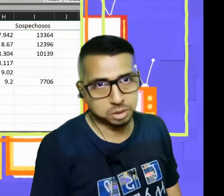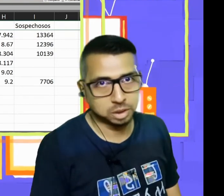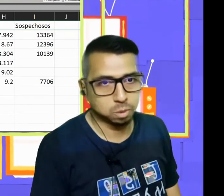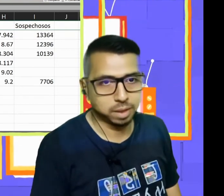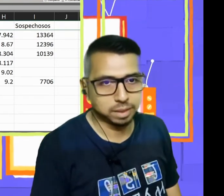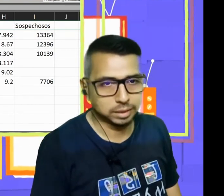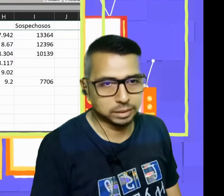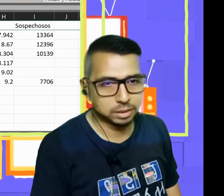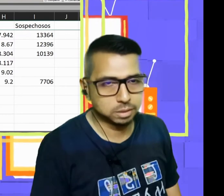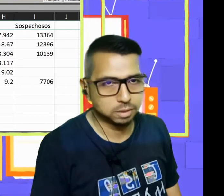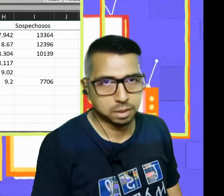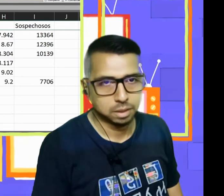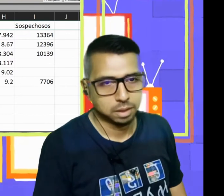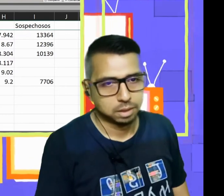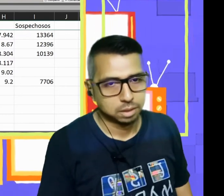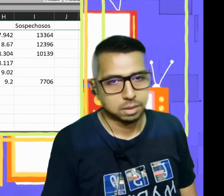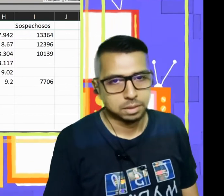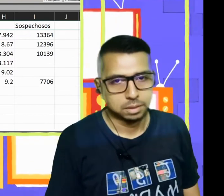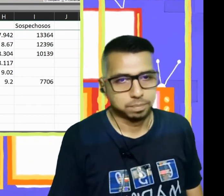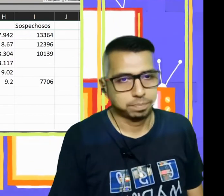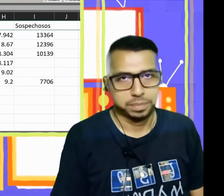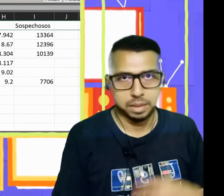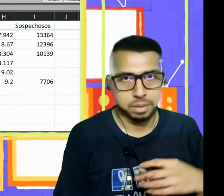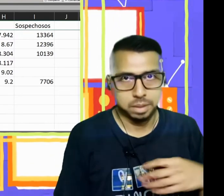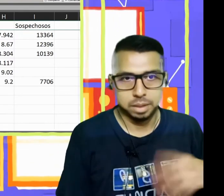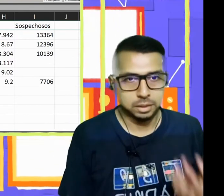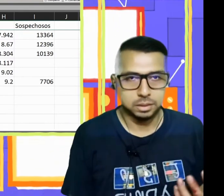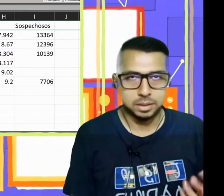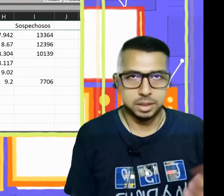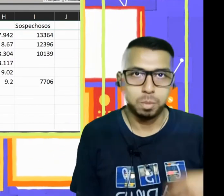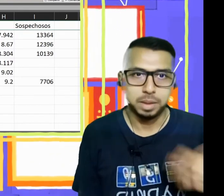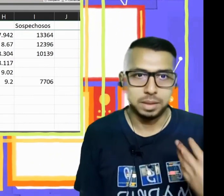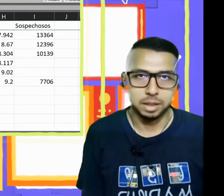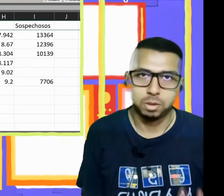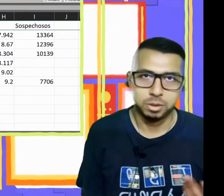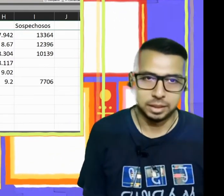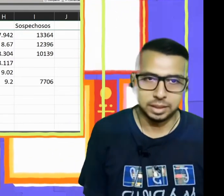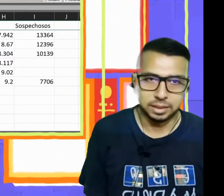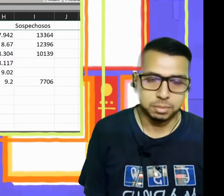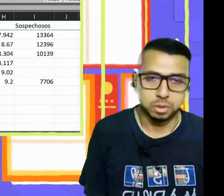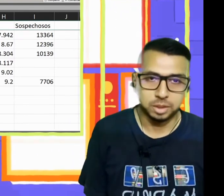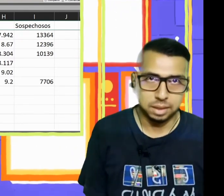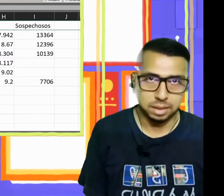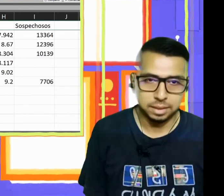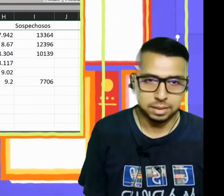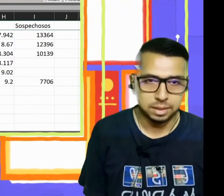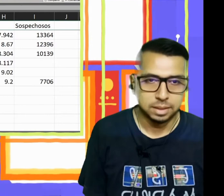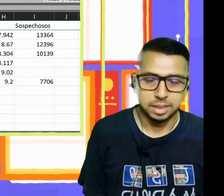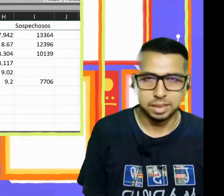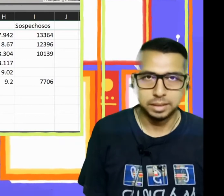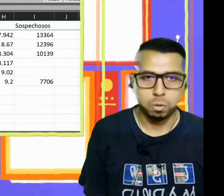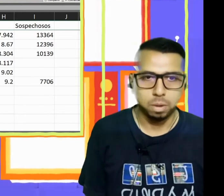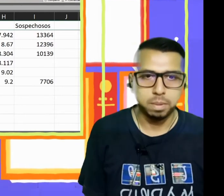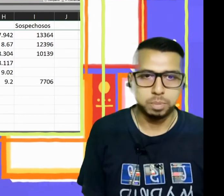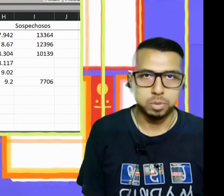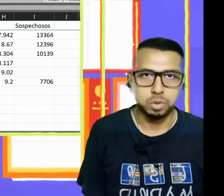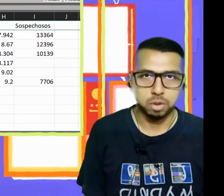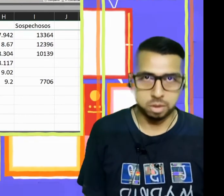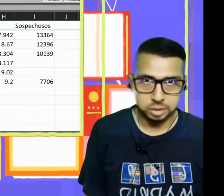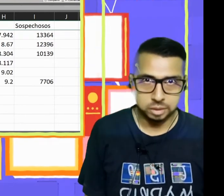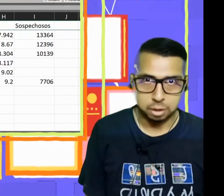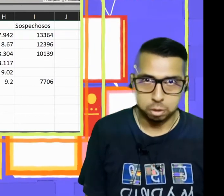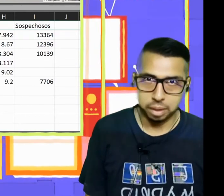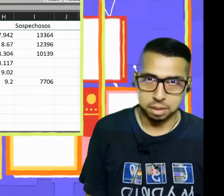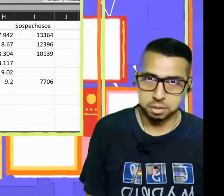tuvimos 145. Que bueno, esto sigue aumentando nuestra tasa de mortalidad, que es del